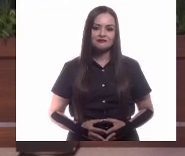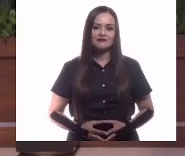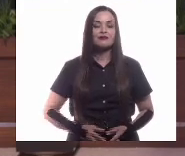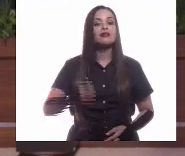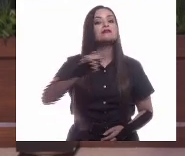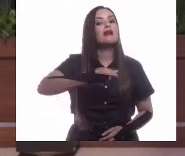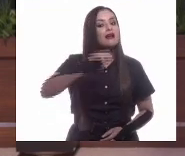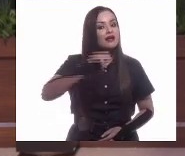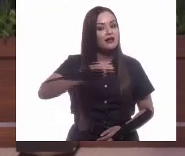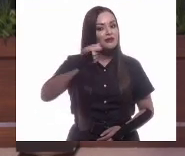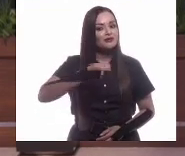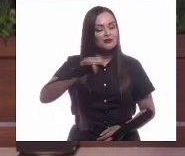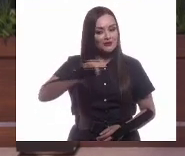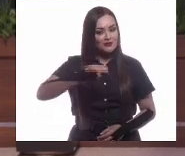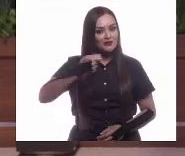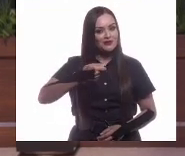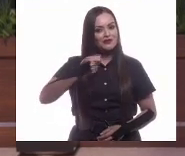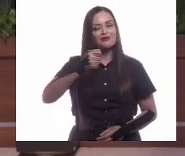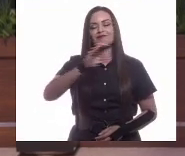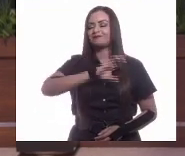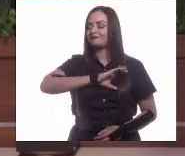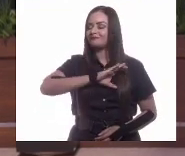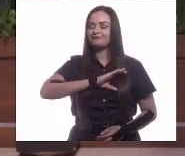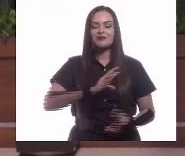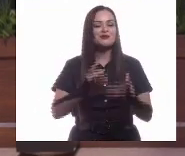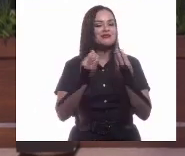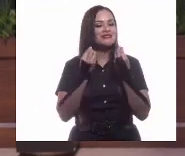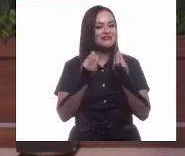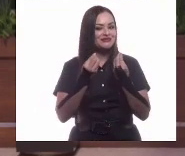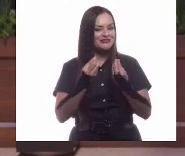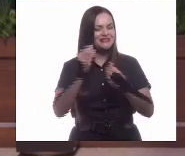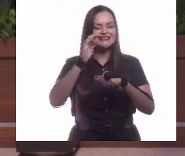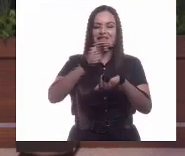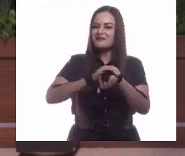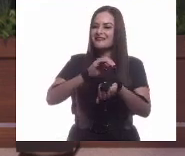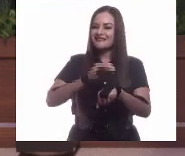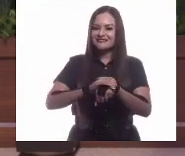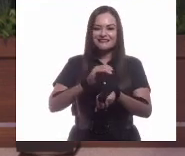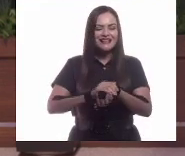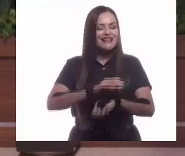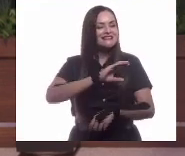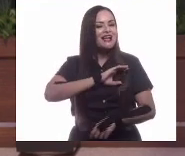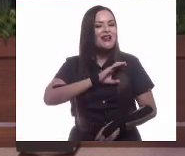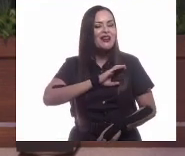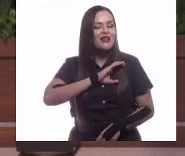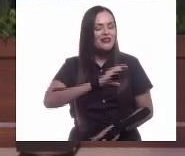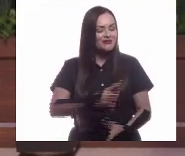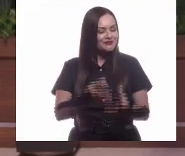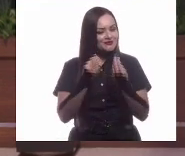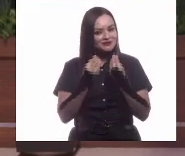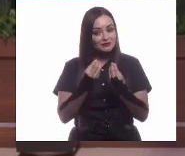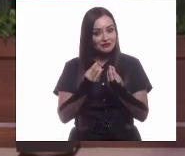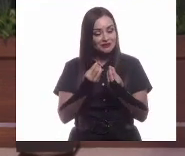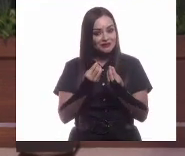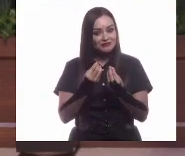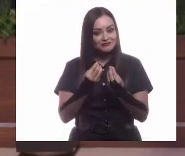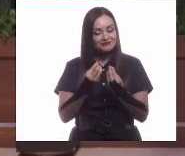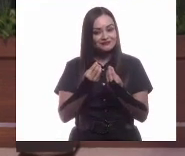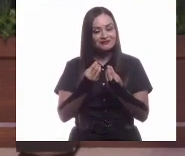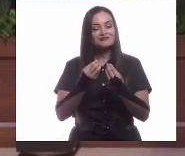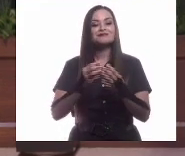saludo con muchísima gratitud, con muchísima amistad, con mucho aprecio y conocedor de lo que implica